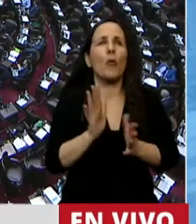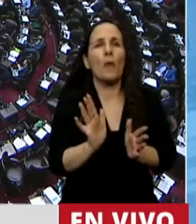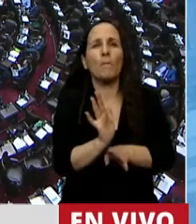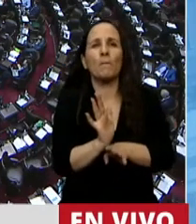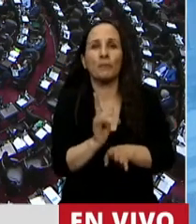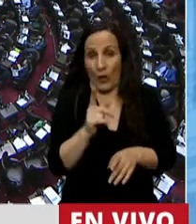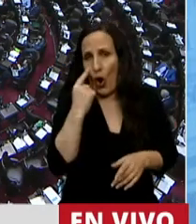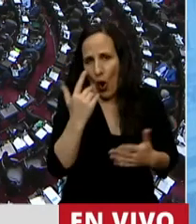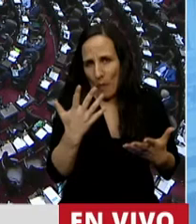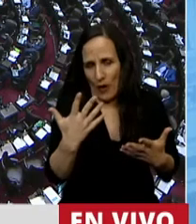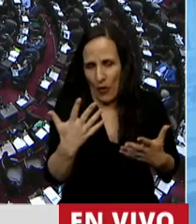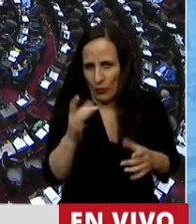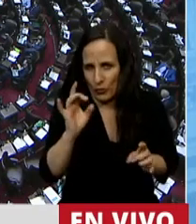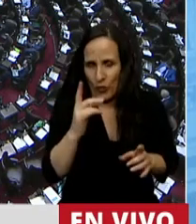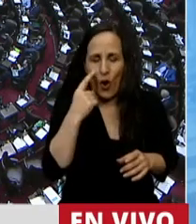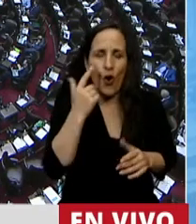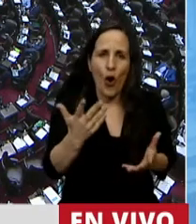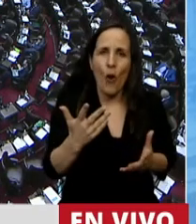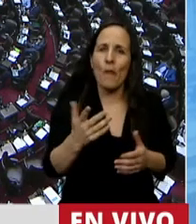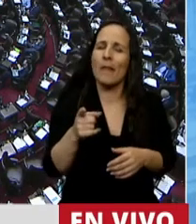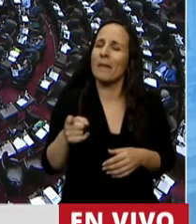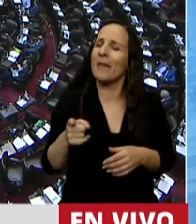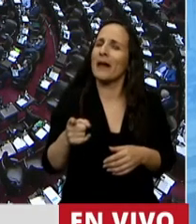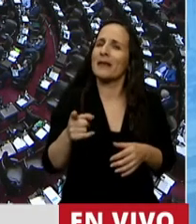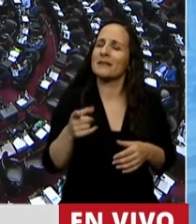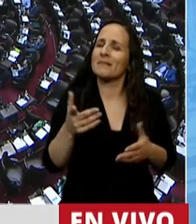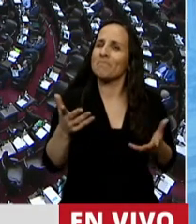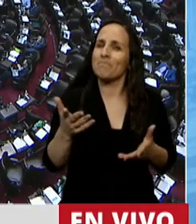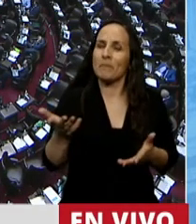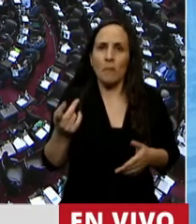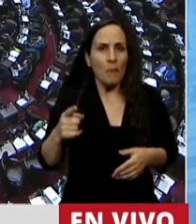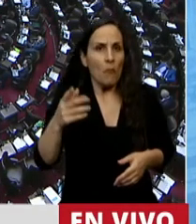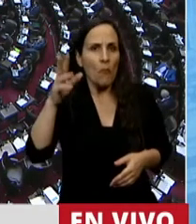todos hombres, y era un atenuante para la mujer